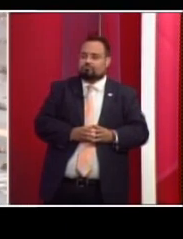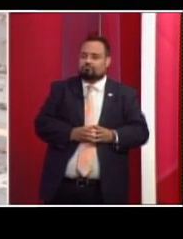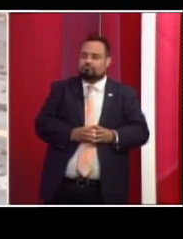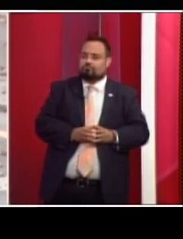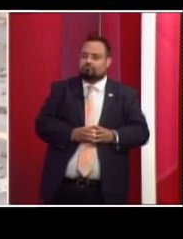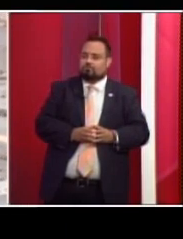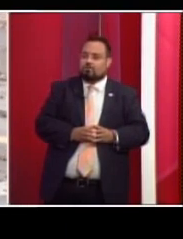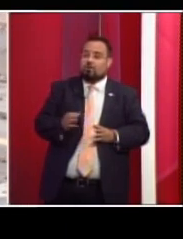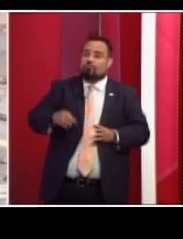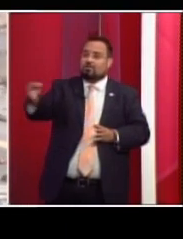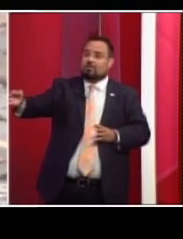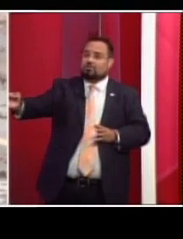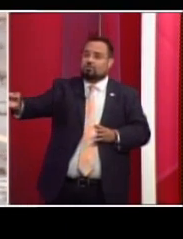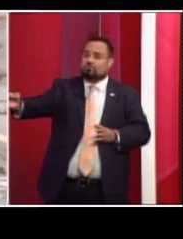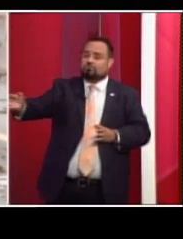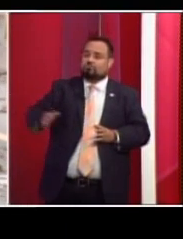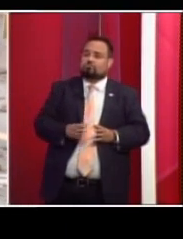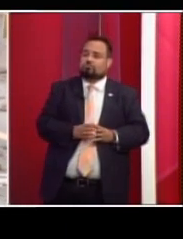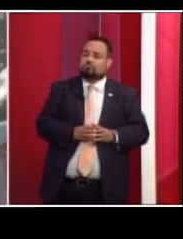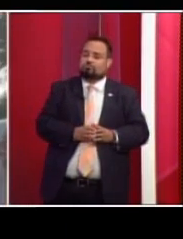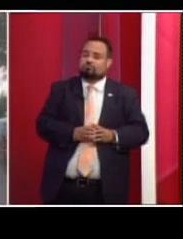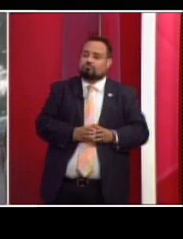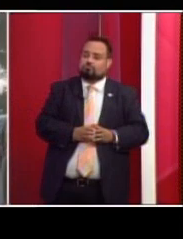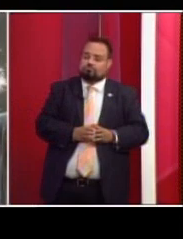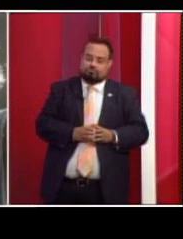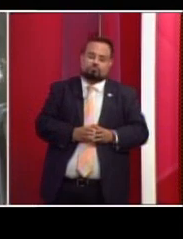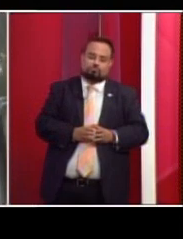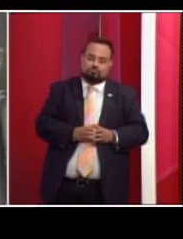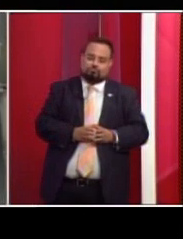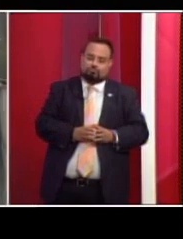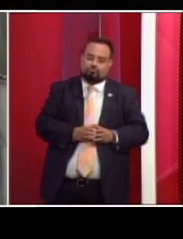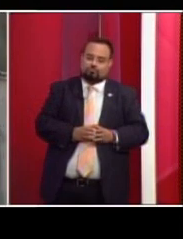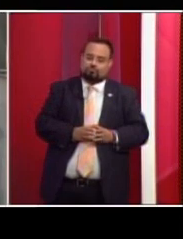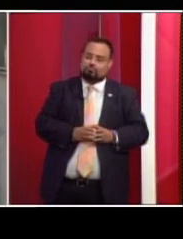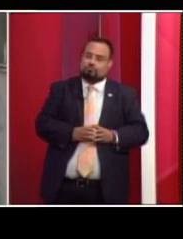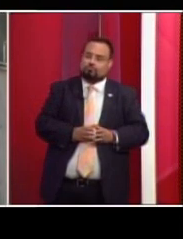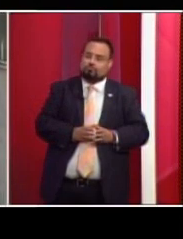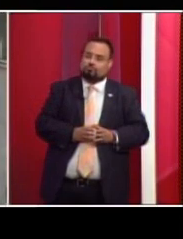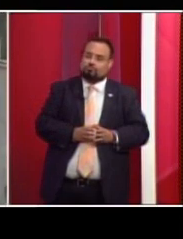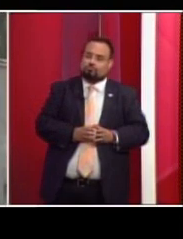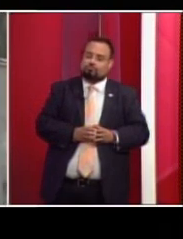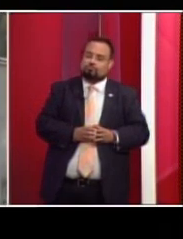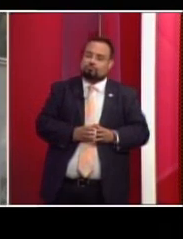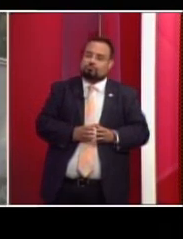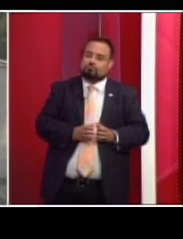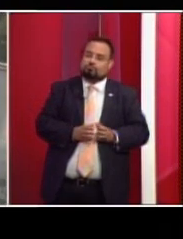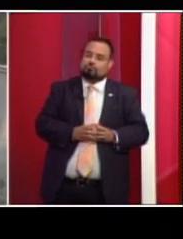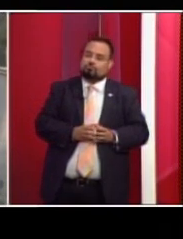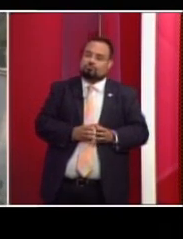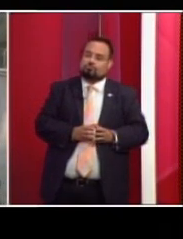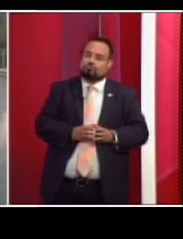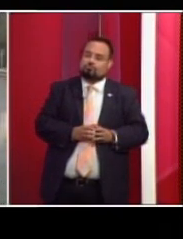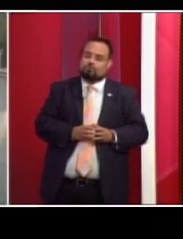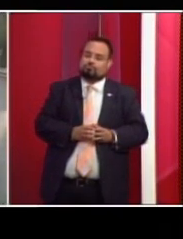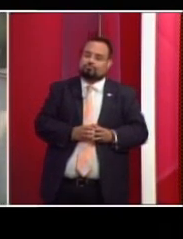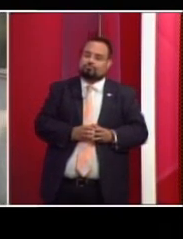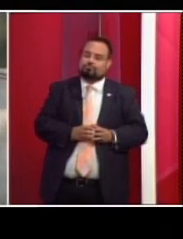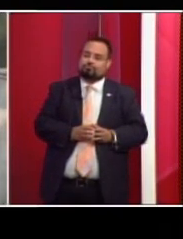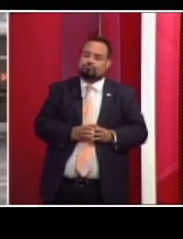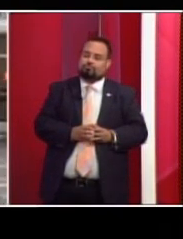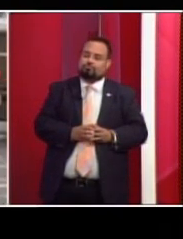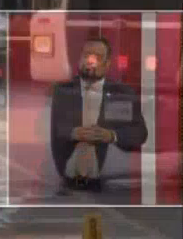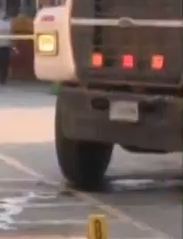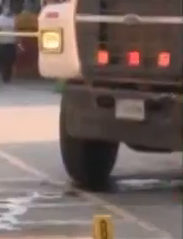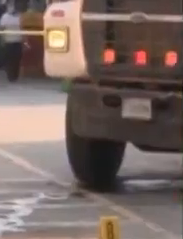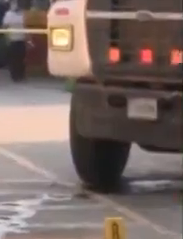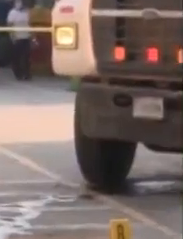porque no es una prioridad falta la acción una prioridad de estado pareciera porque la seguridad en este sentido está muy débil giulio y